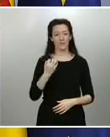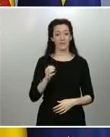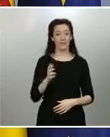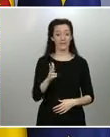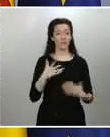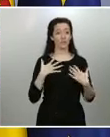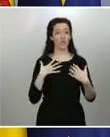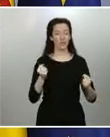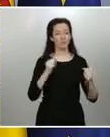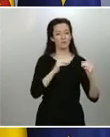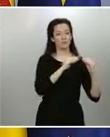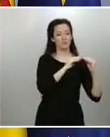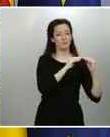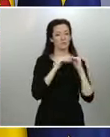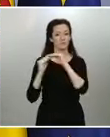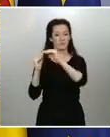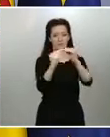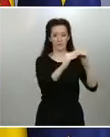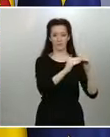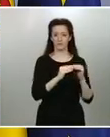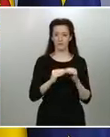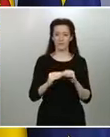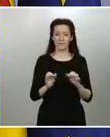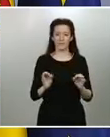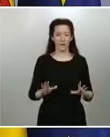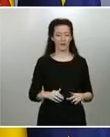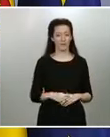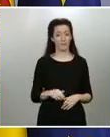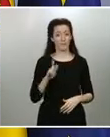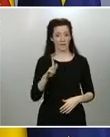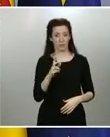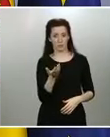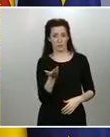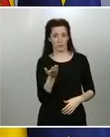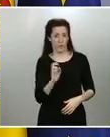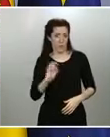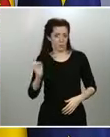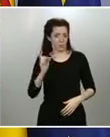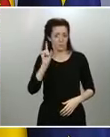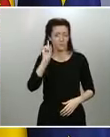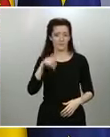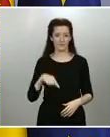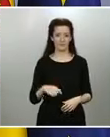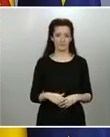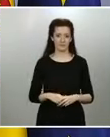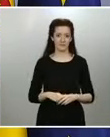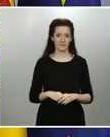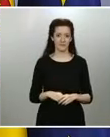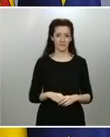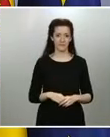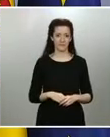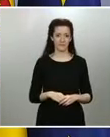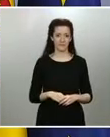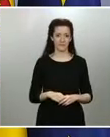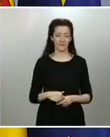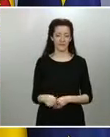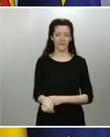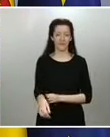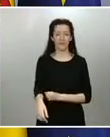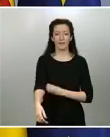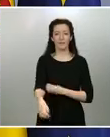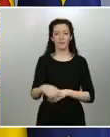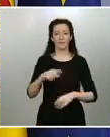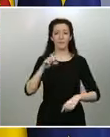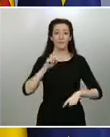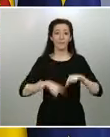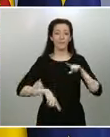a todo el resto de derechos en el conjunto del territorio español y no verse afectado esa dimensión o esa calidad